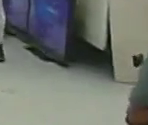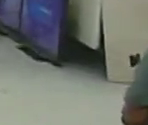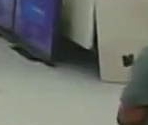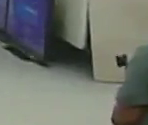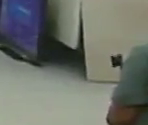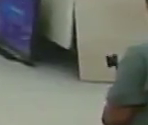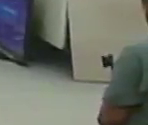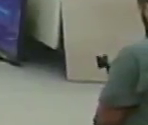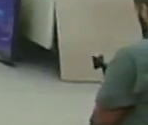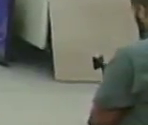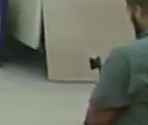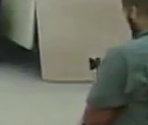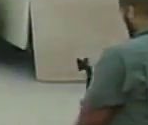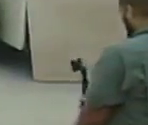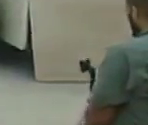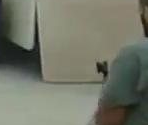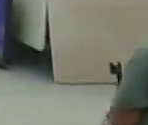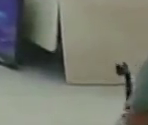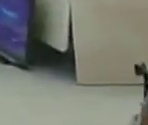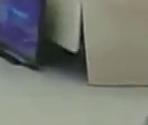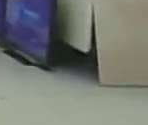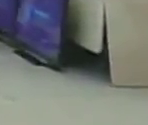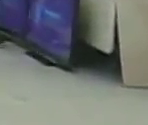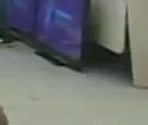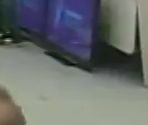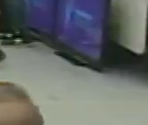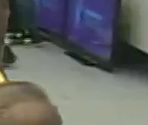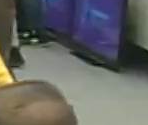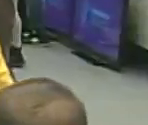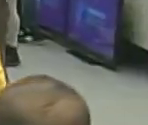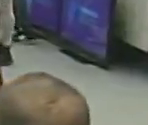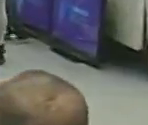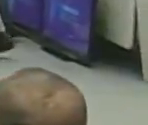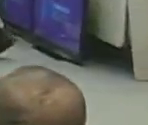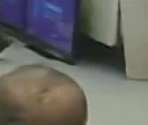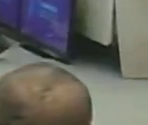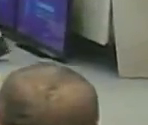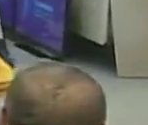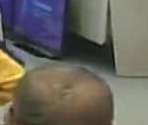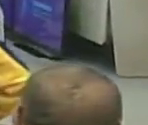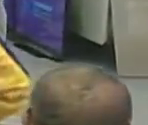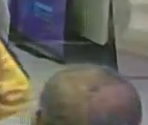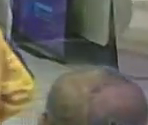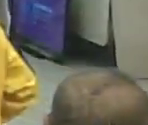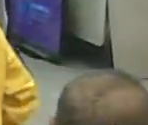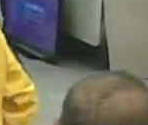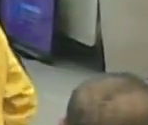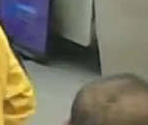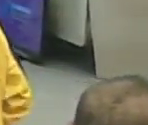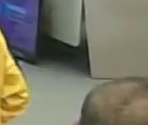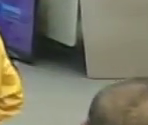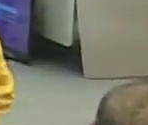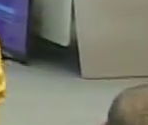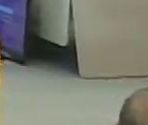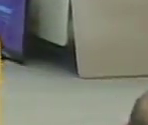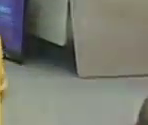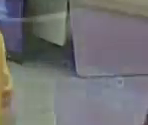soy orgullosamente militante soy p sube